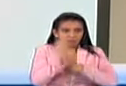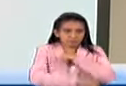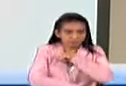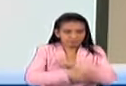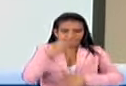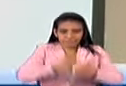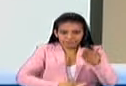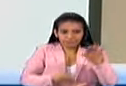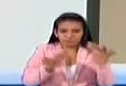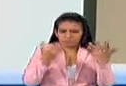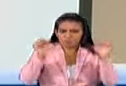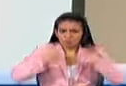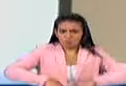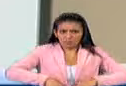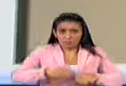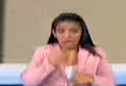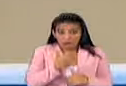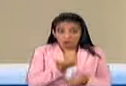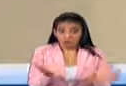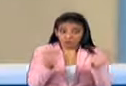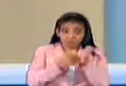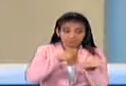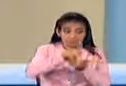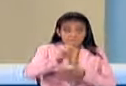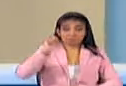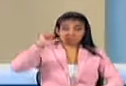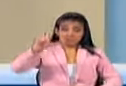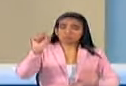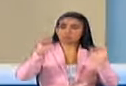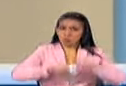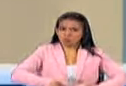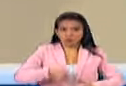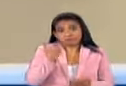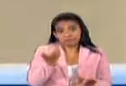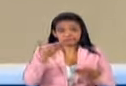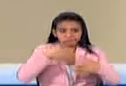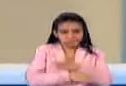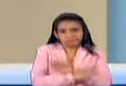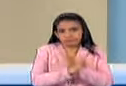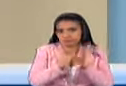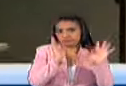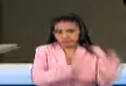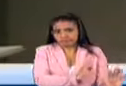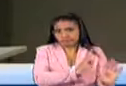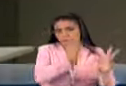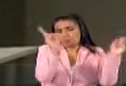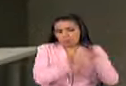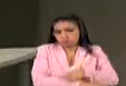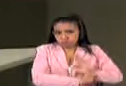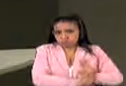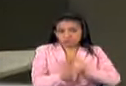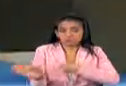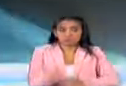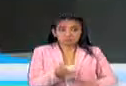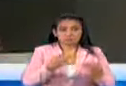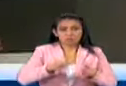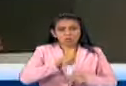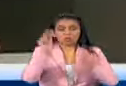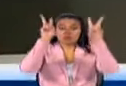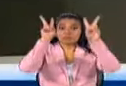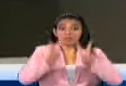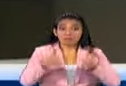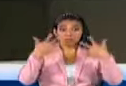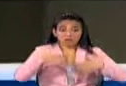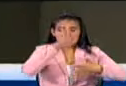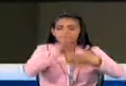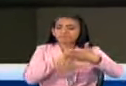se vuelve a incurrir en la misma falta, se podría llegar incluso hasta la propia intervención del plantel educativo. En otro tema, Espinosa aseguró que el